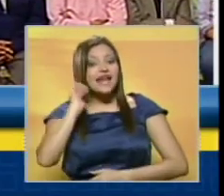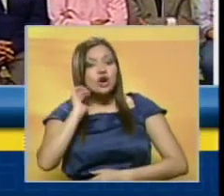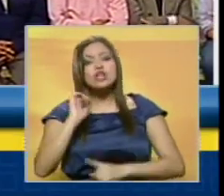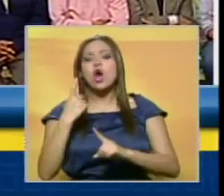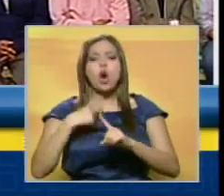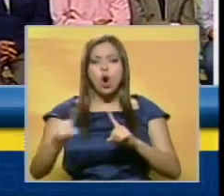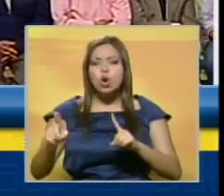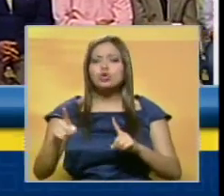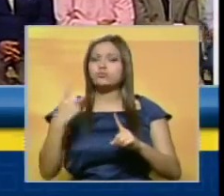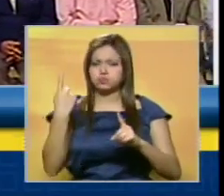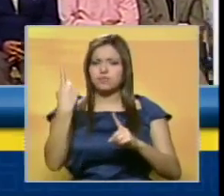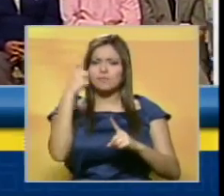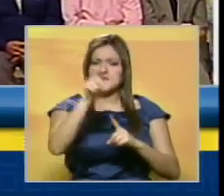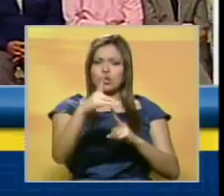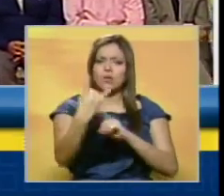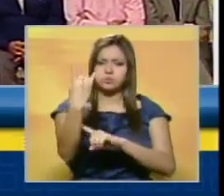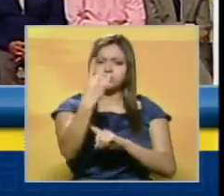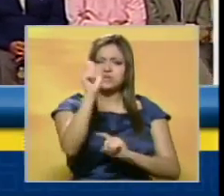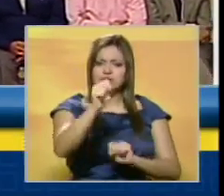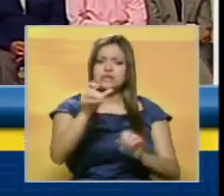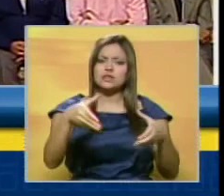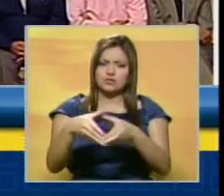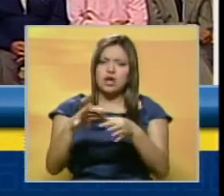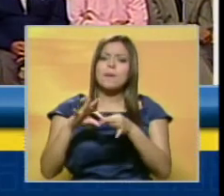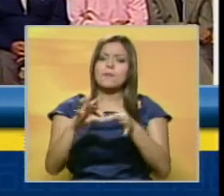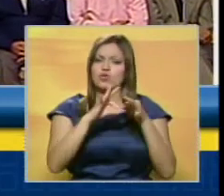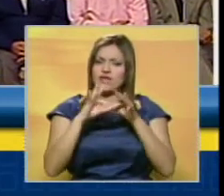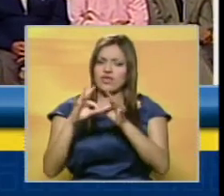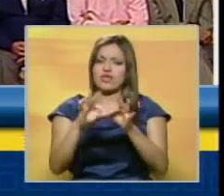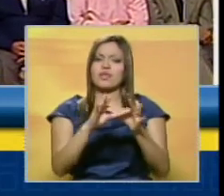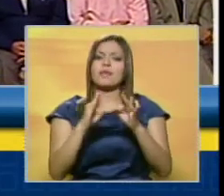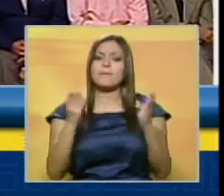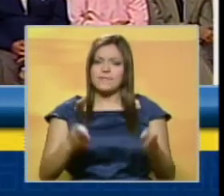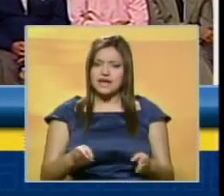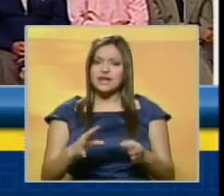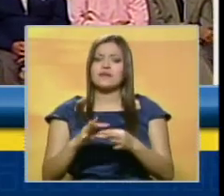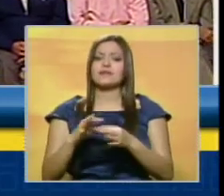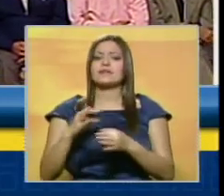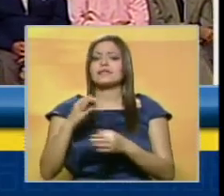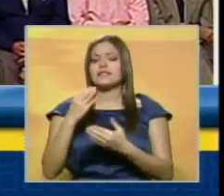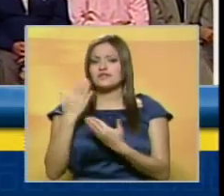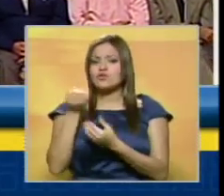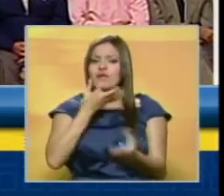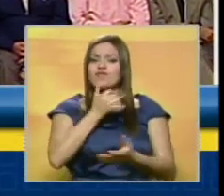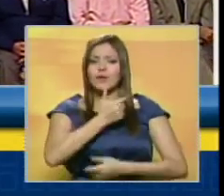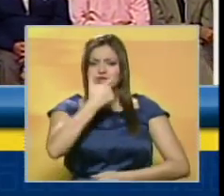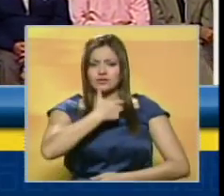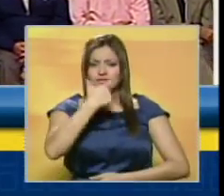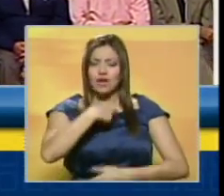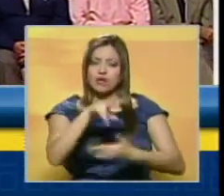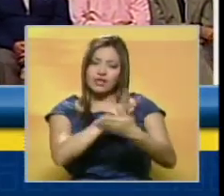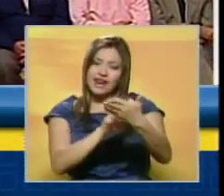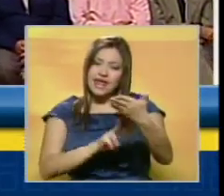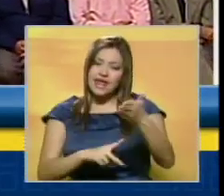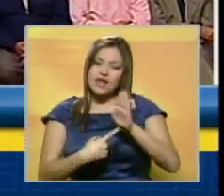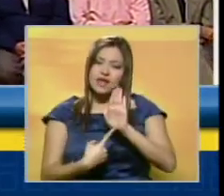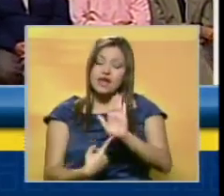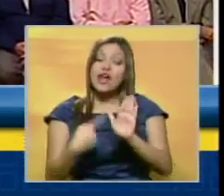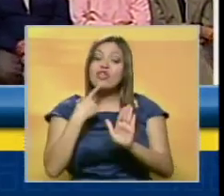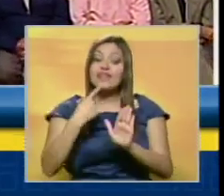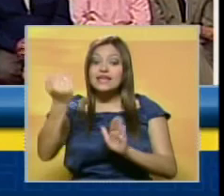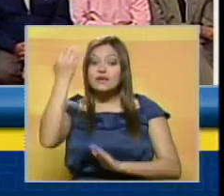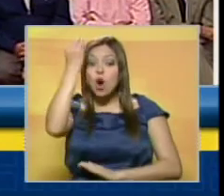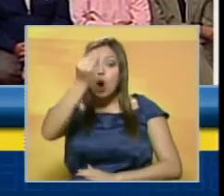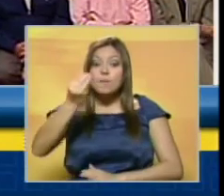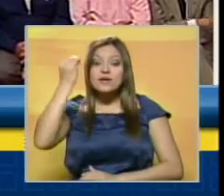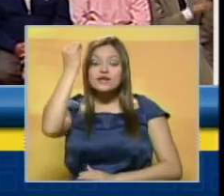resto están todos los partidos políticos que conforman la Mesa de la Unidad Democrática. A Ramón Guillermo Veledo acaba de leer un comunicado donde fija la